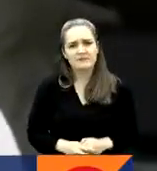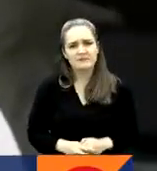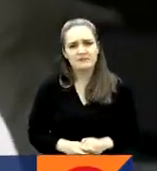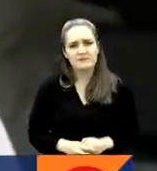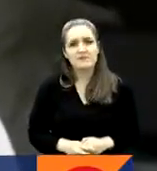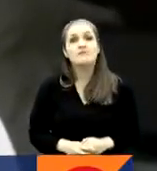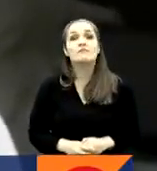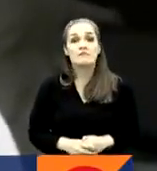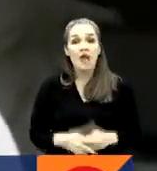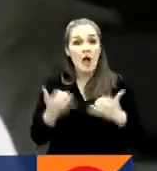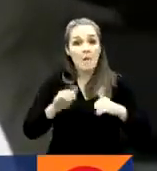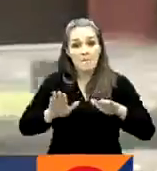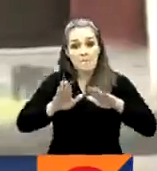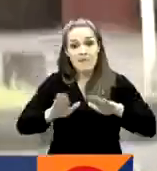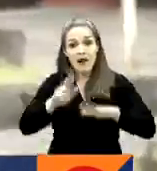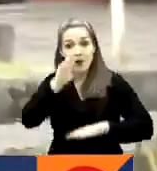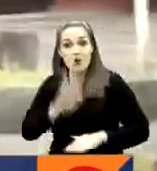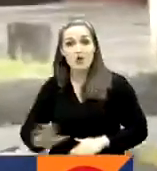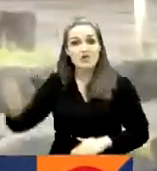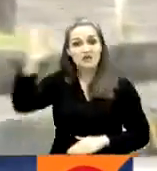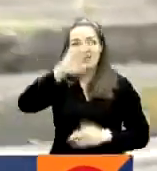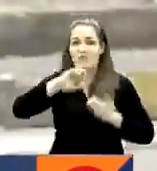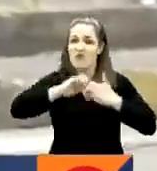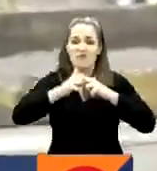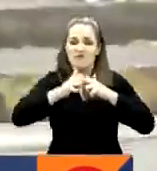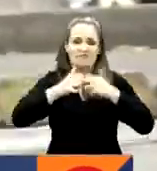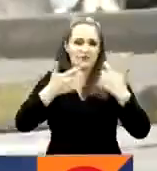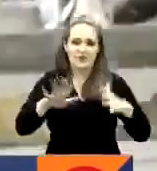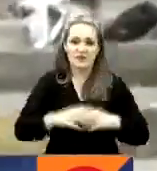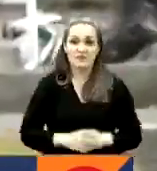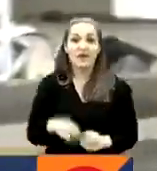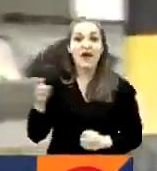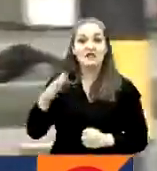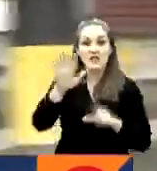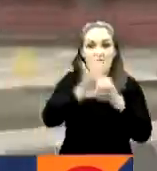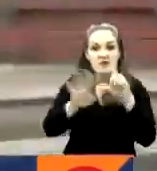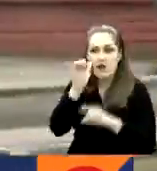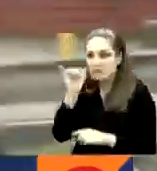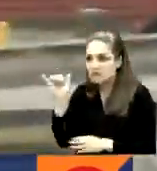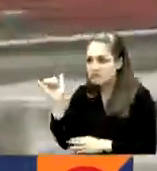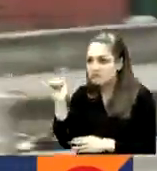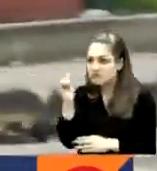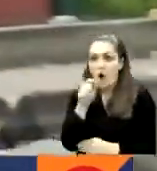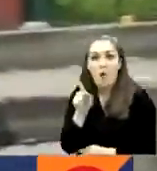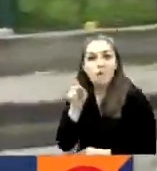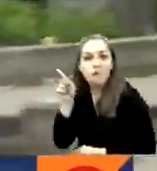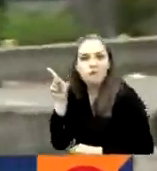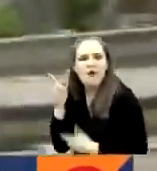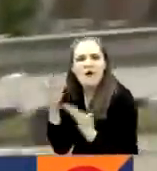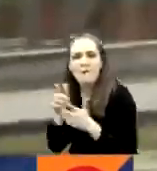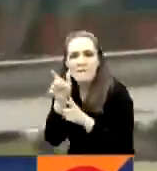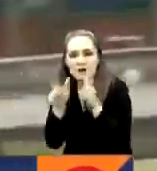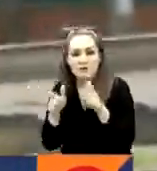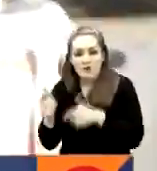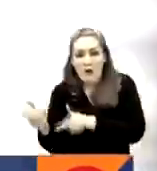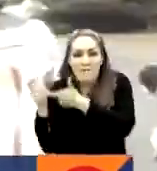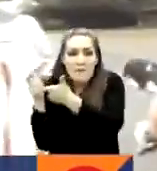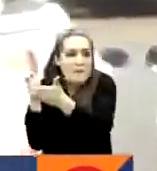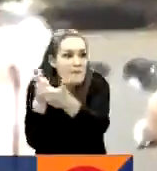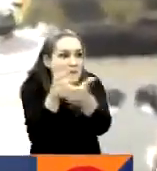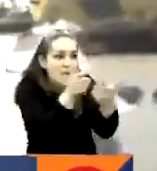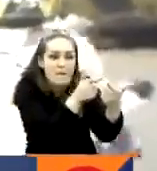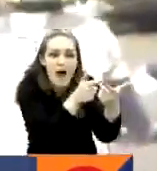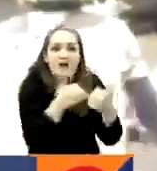desde el marco del paro nacional. En imágenes grabadas por RTVC Noticias, también se observa cómo los civiles armados, después de disparar contra